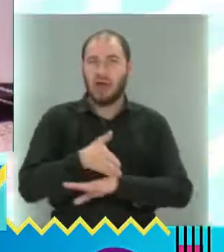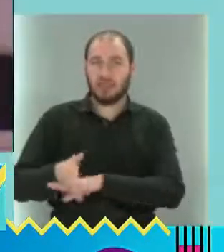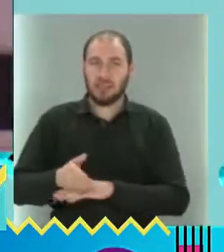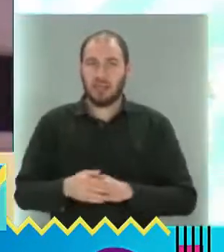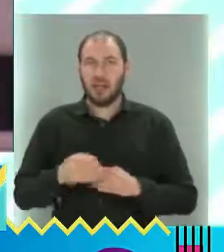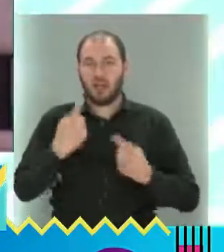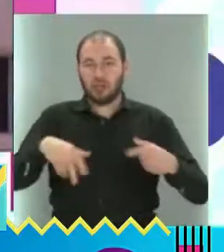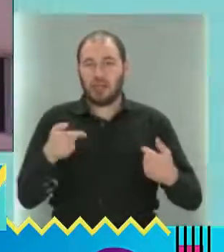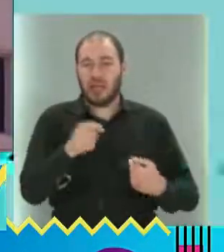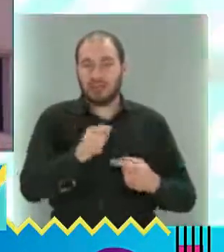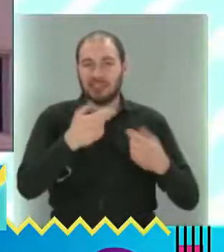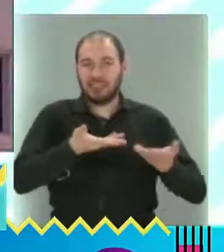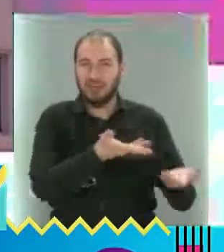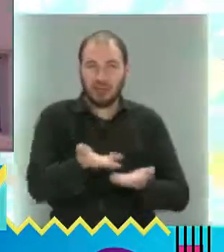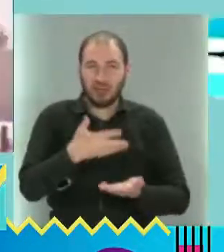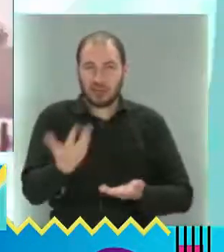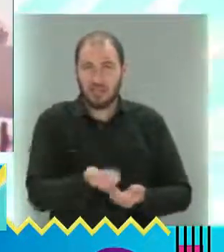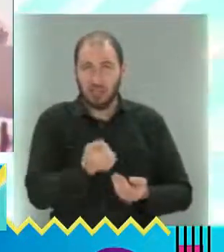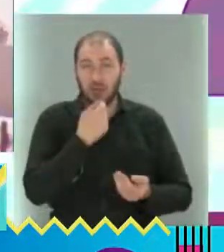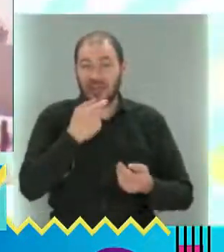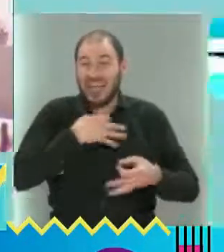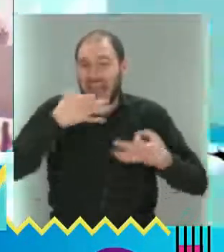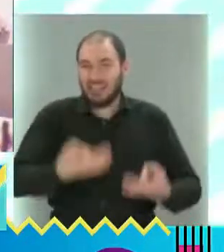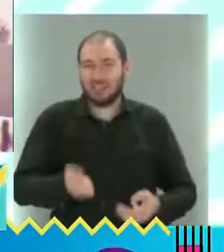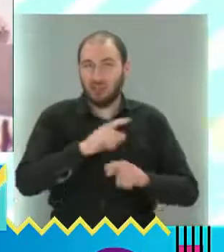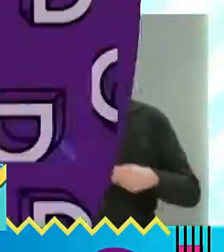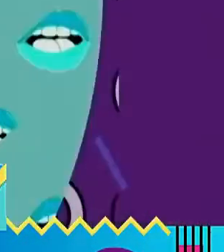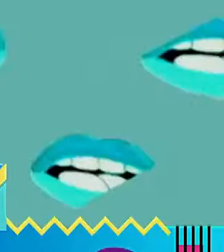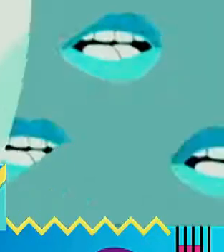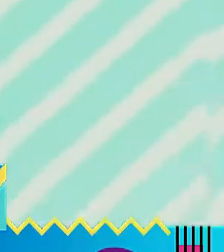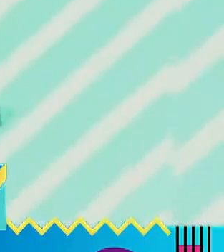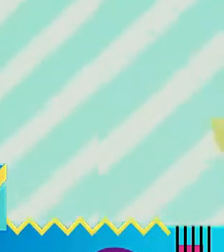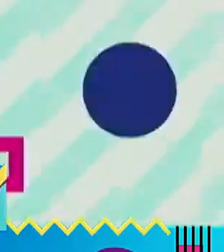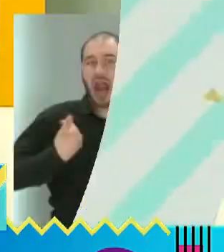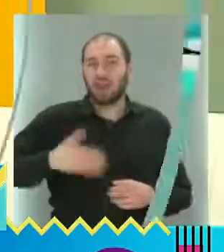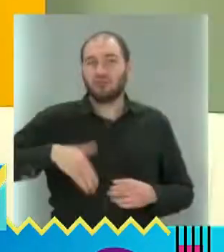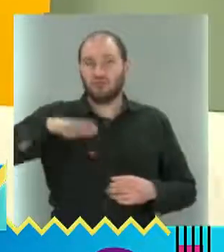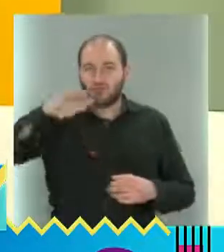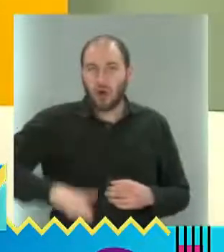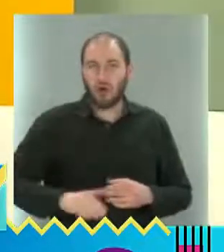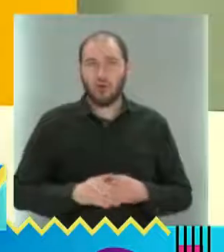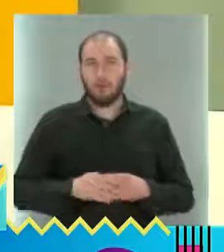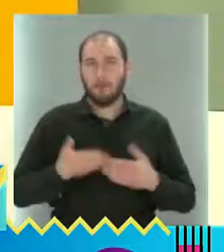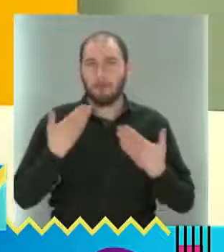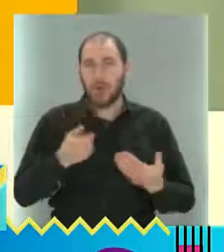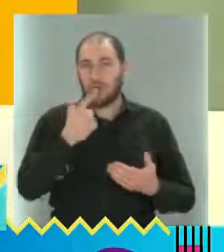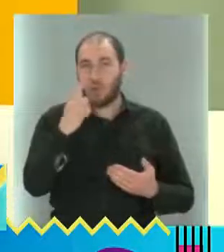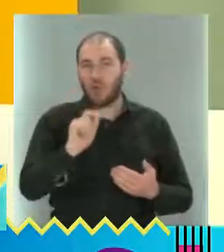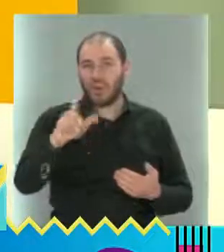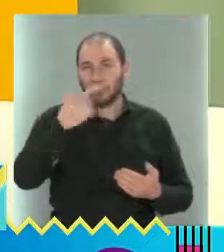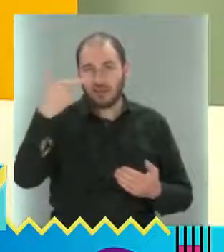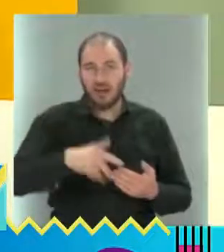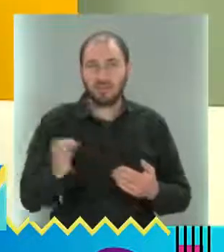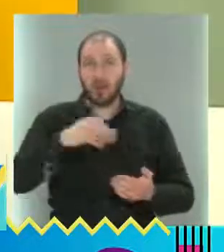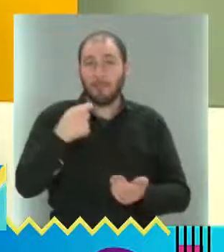a esos bienes y a esos servicios. Si no está garantizado que hasta el último argentino pueda cargar un litro de nafta o